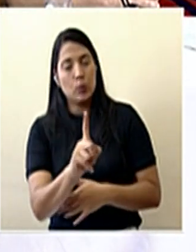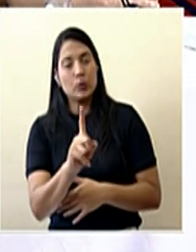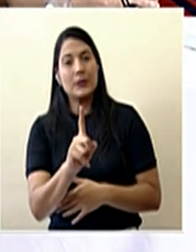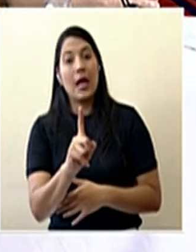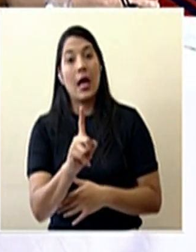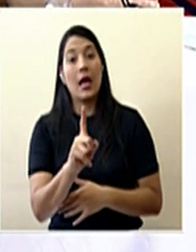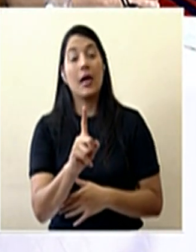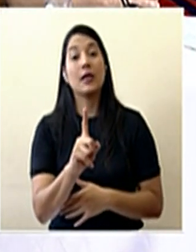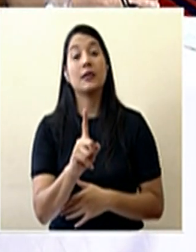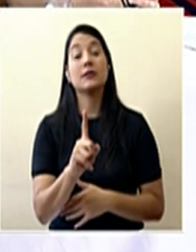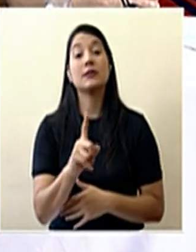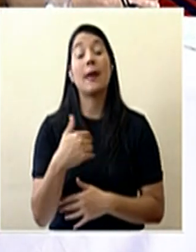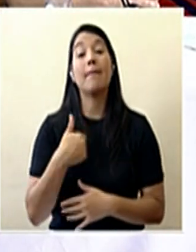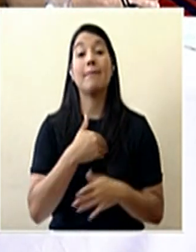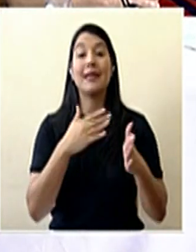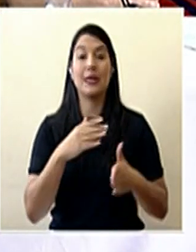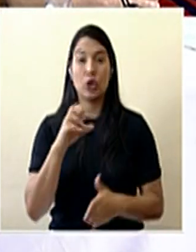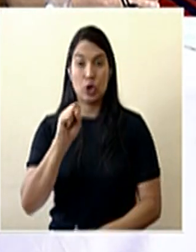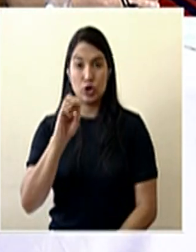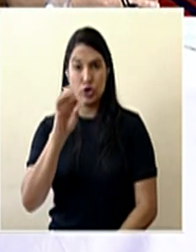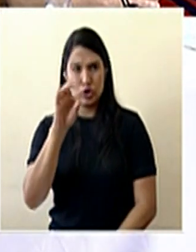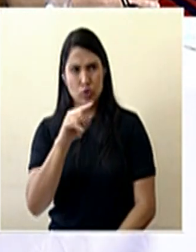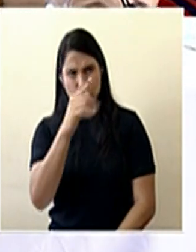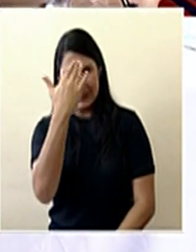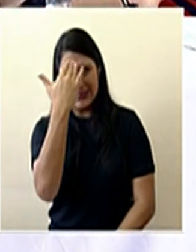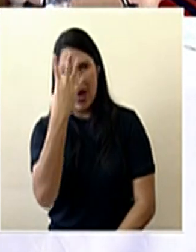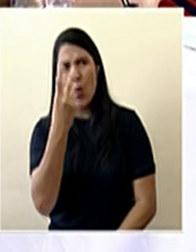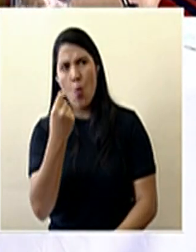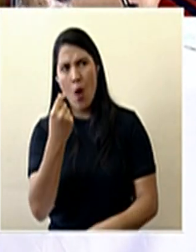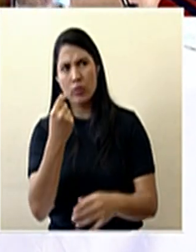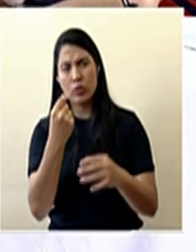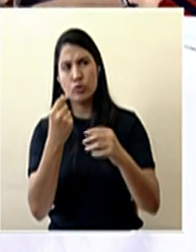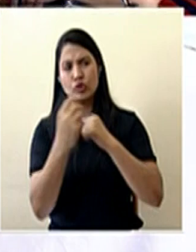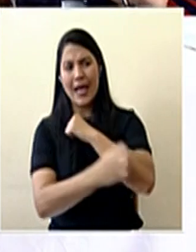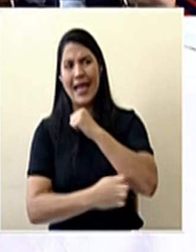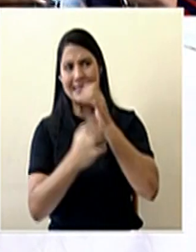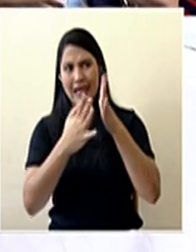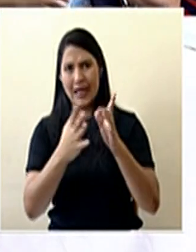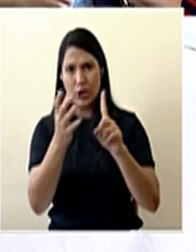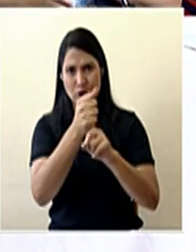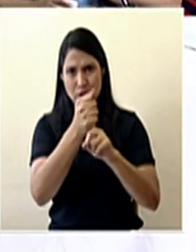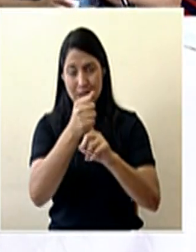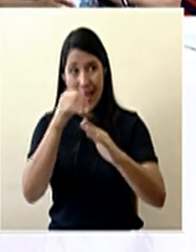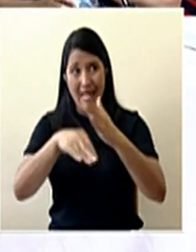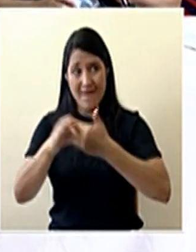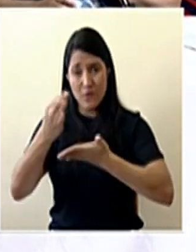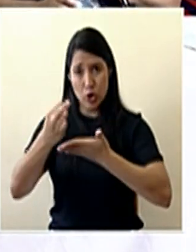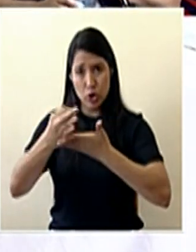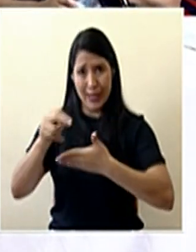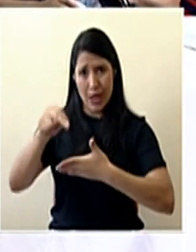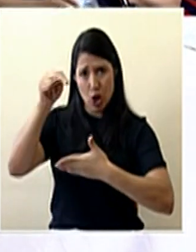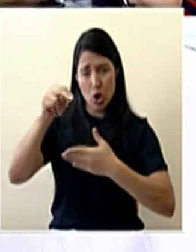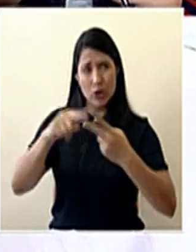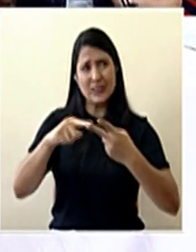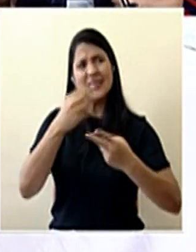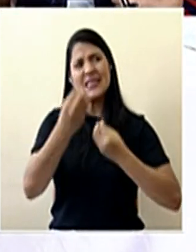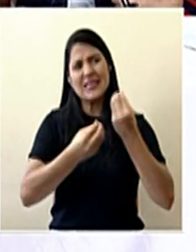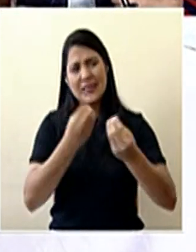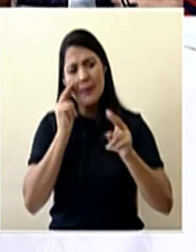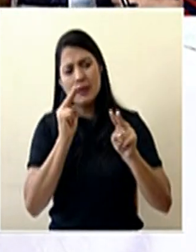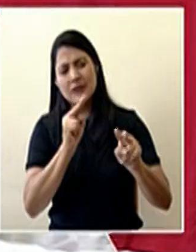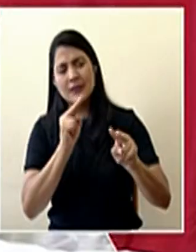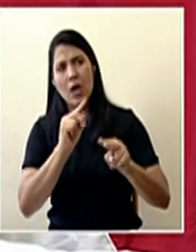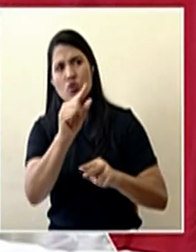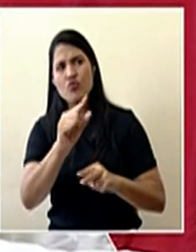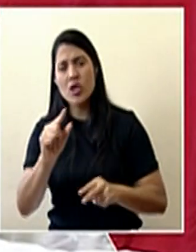Soto, ¿tiene datos de cuántos migrantes se han detenido en la zona norte al día de hoy y qué hace para vigilar zonas como el río Sarapiquí o